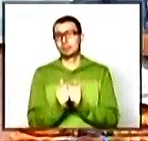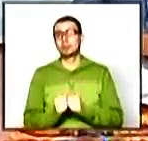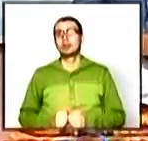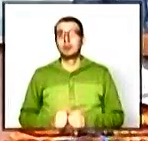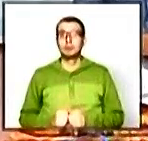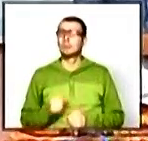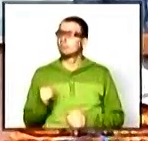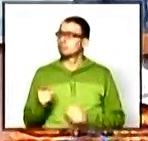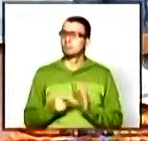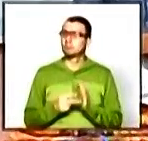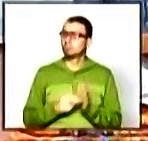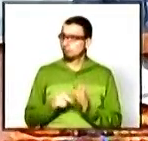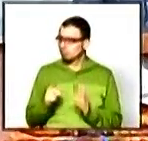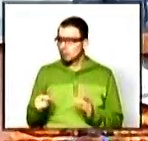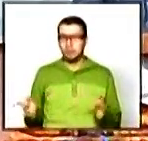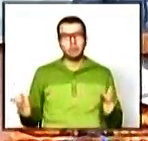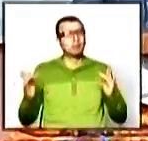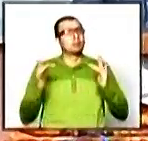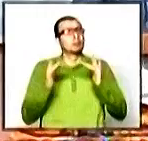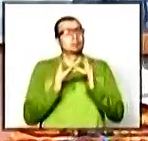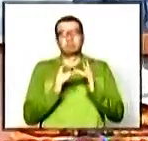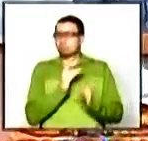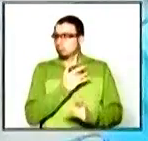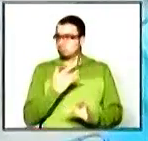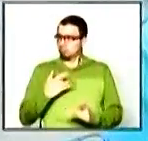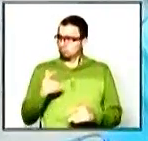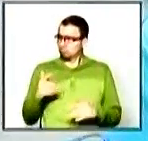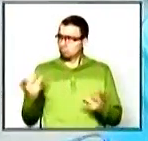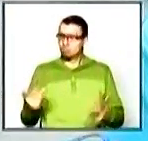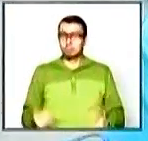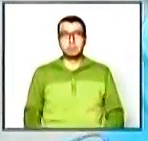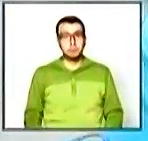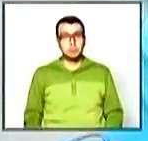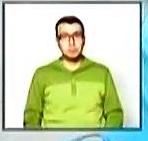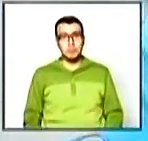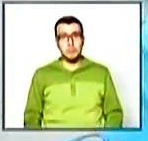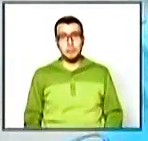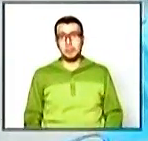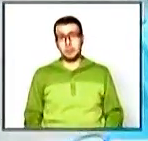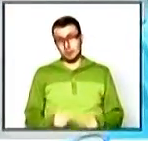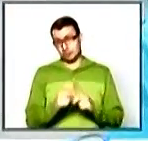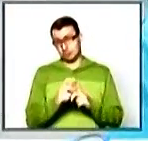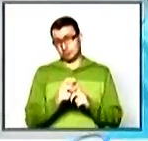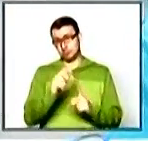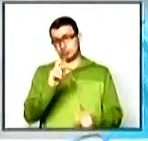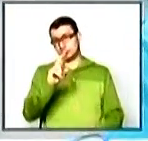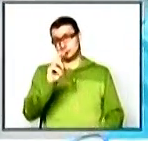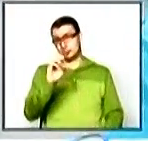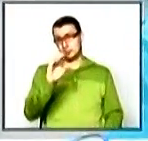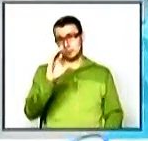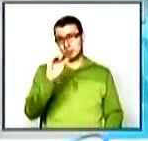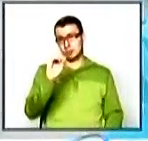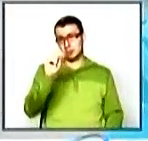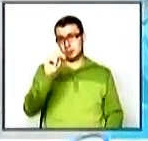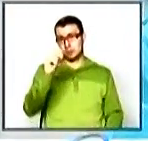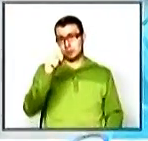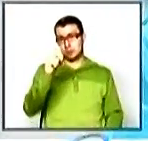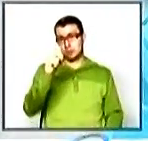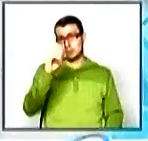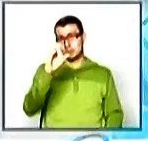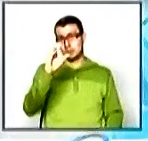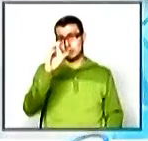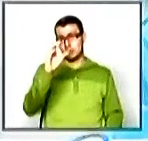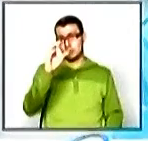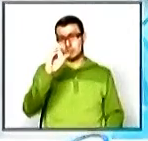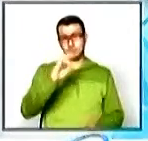consisten estas terapias reconectivas? Bueno, cuando hablamos de la reconexión estamos hablando de un nuevo nivel de energía,